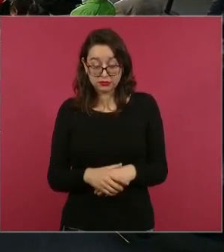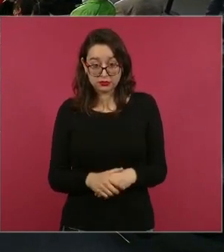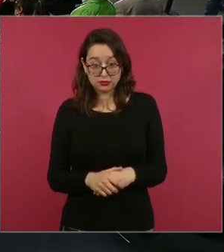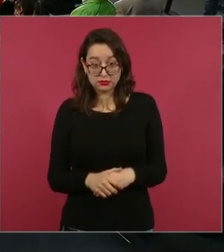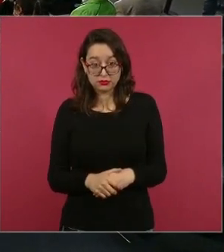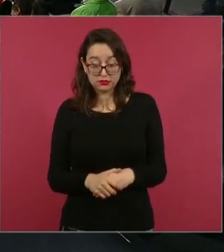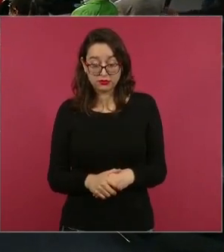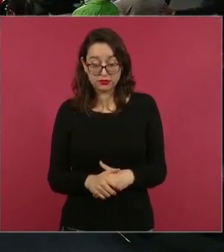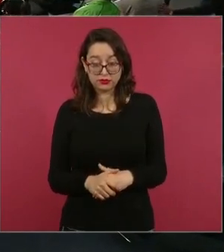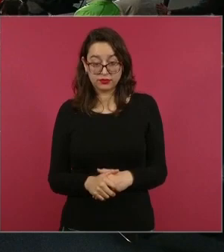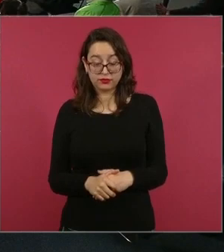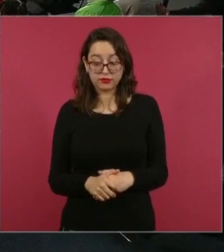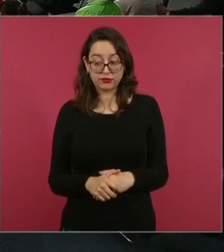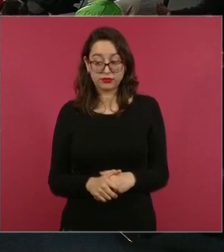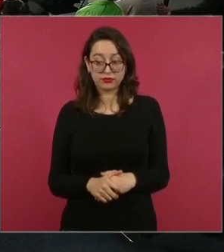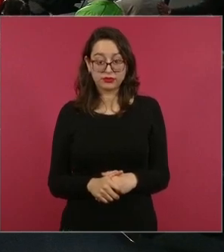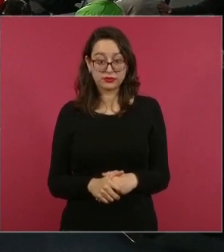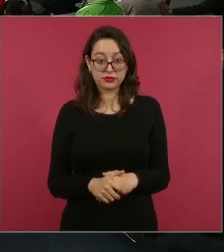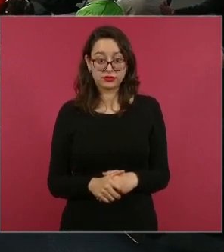ingreso